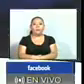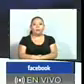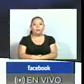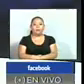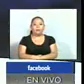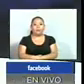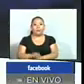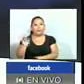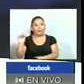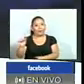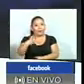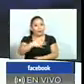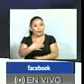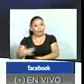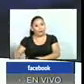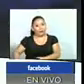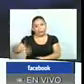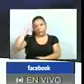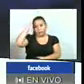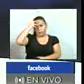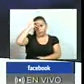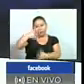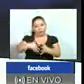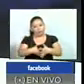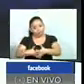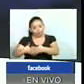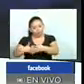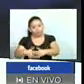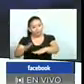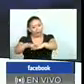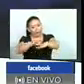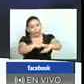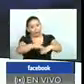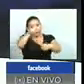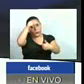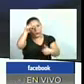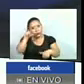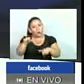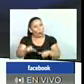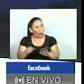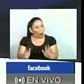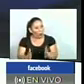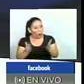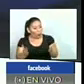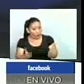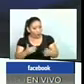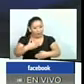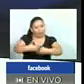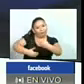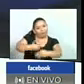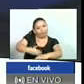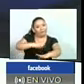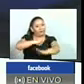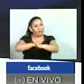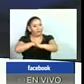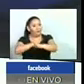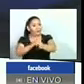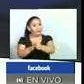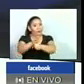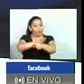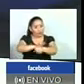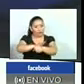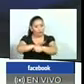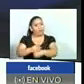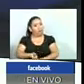y el presidente Donald Trump anunció la aprobación del uso de emergencia de un nuevo tratamiento contra el COVID-19 además